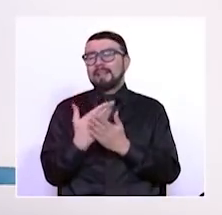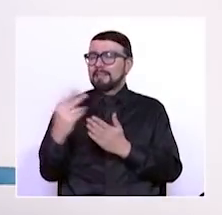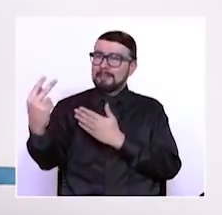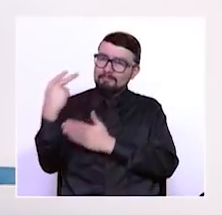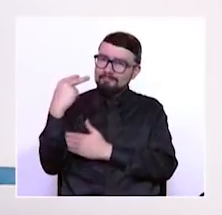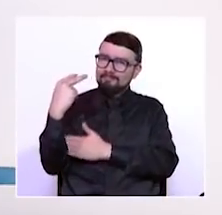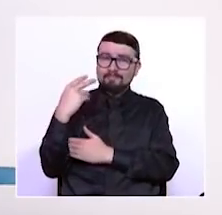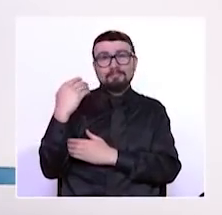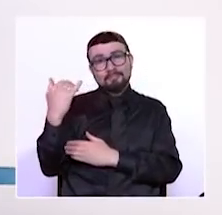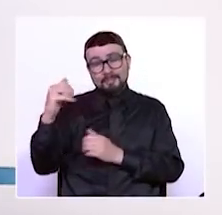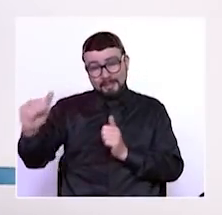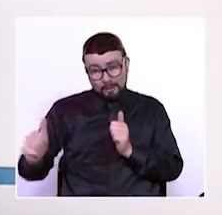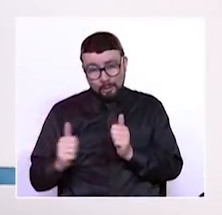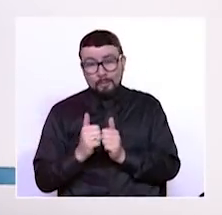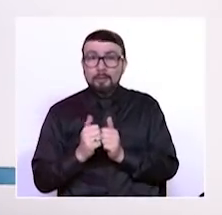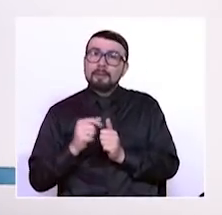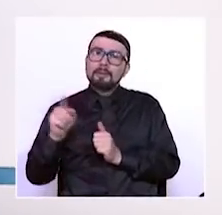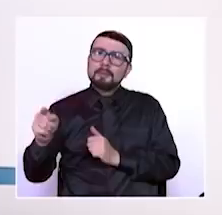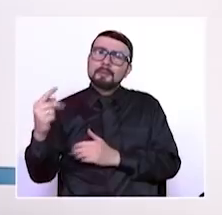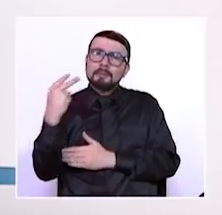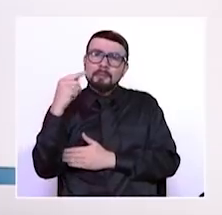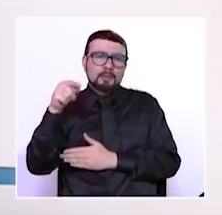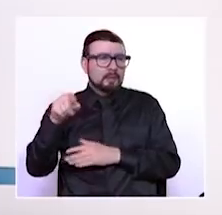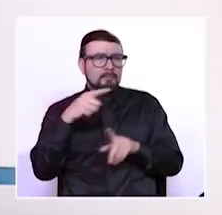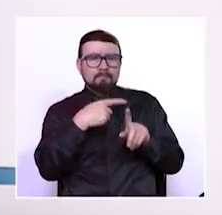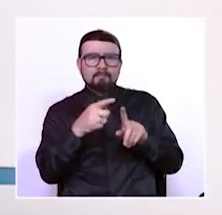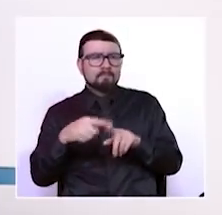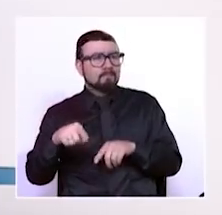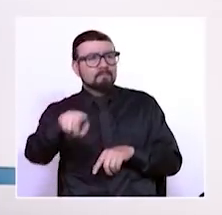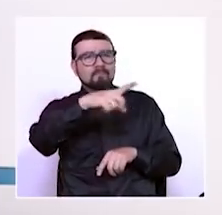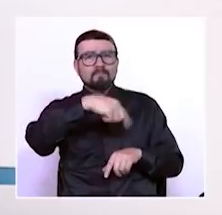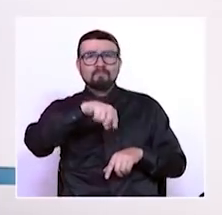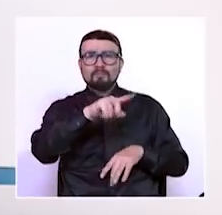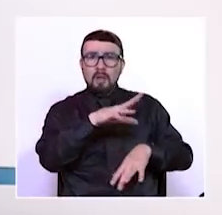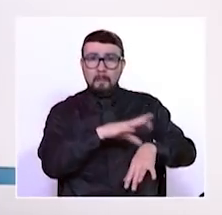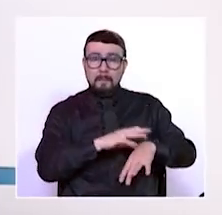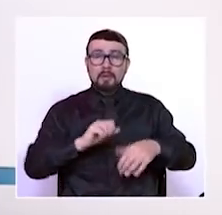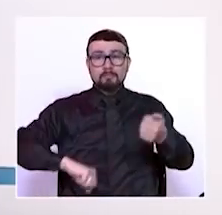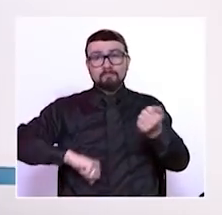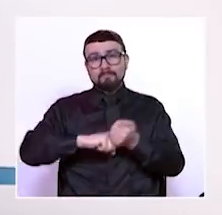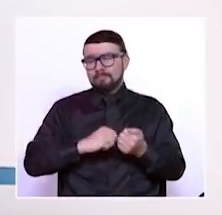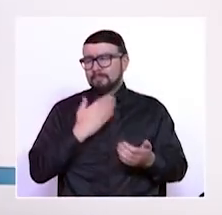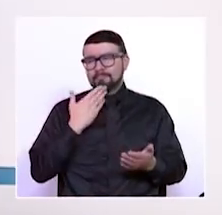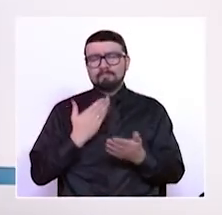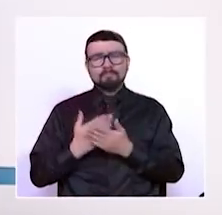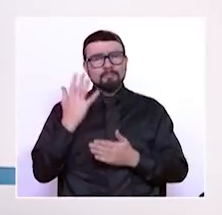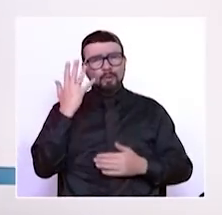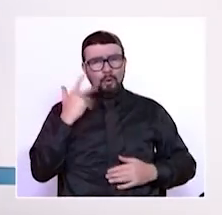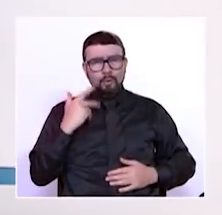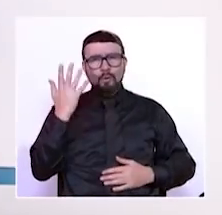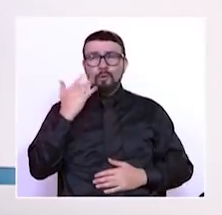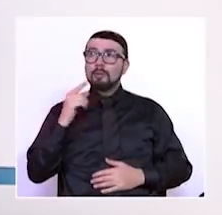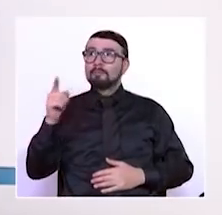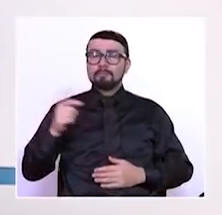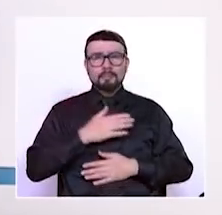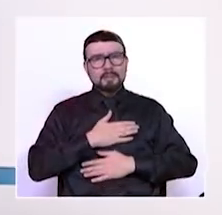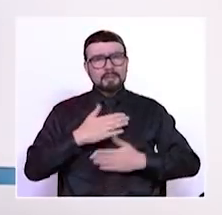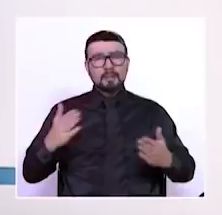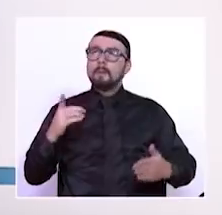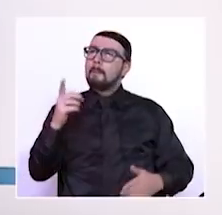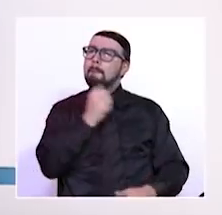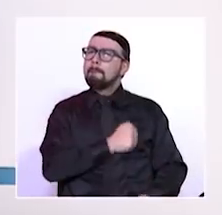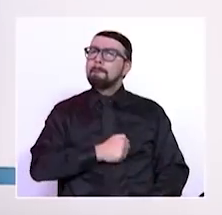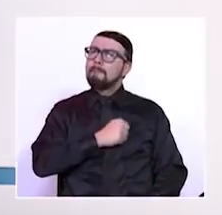el acompañamiento que nos da a este programa y a todos los profesionales que cada día vienen acá. Doña Bisaida, adelante con su